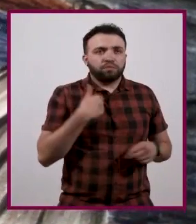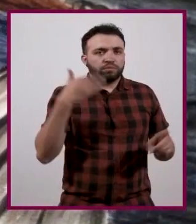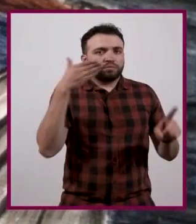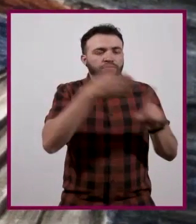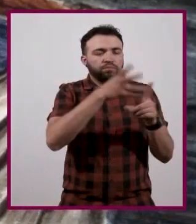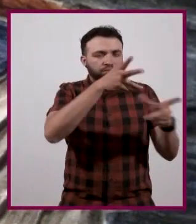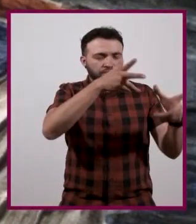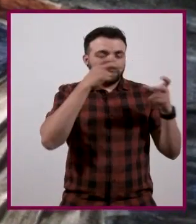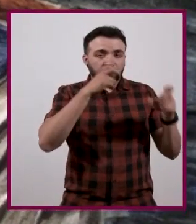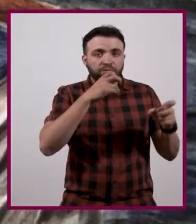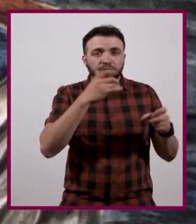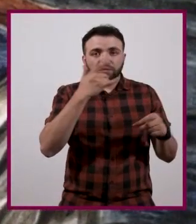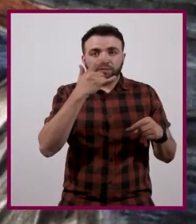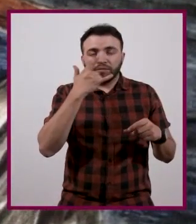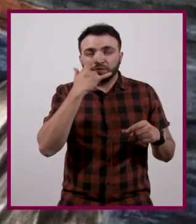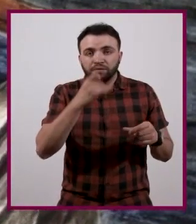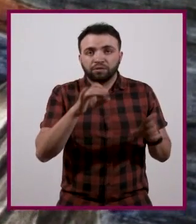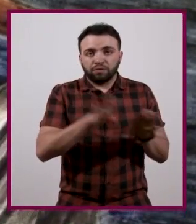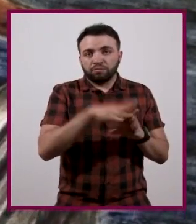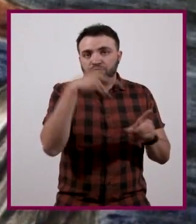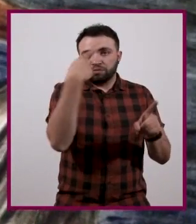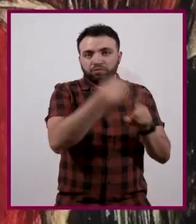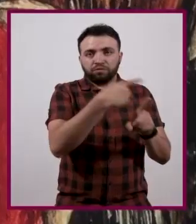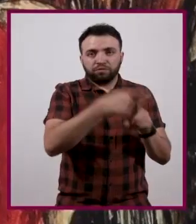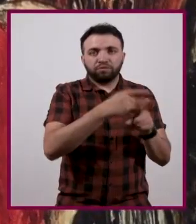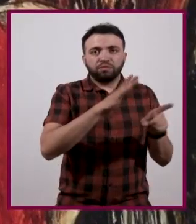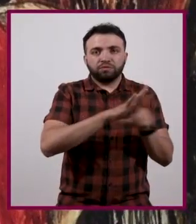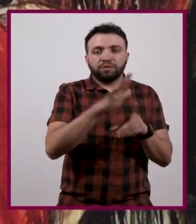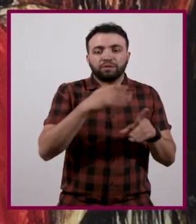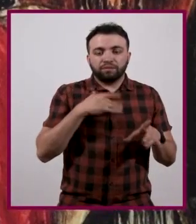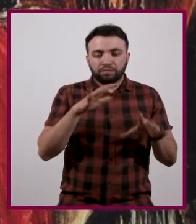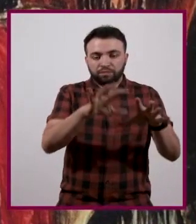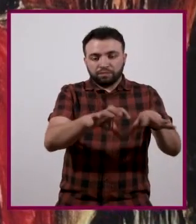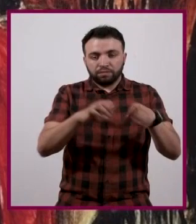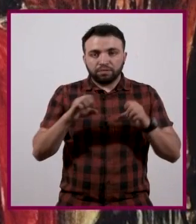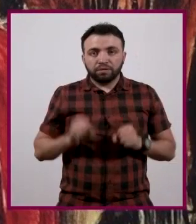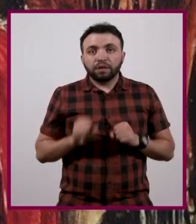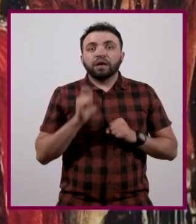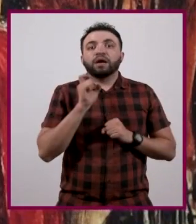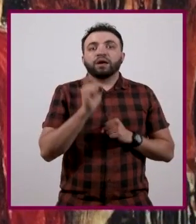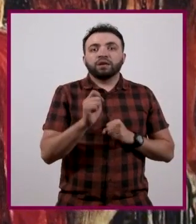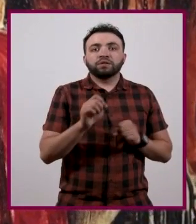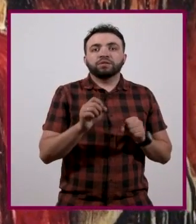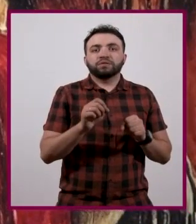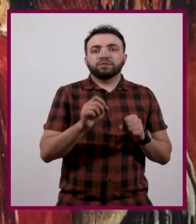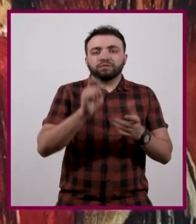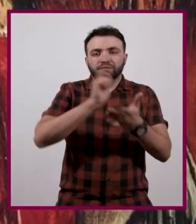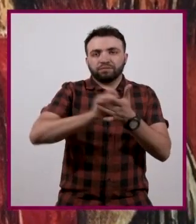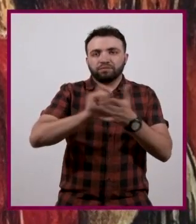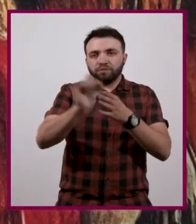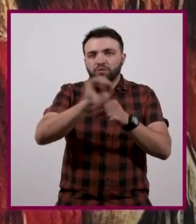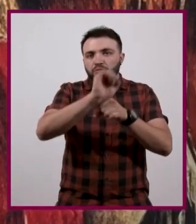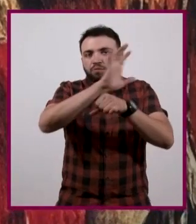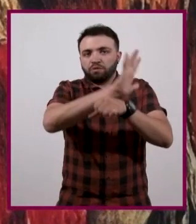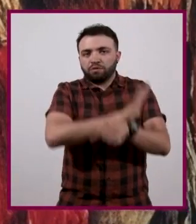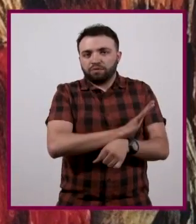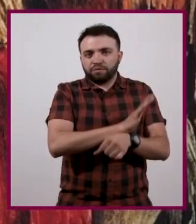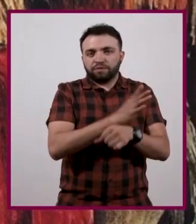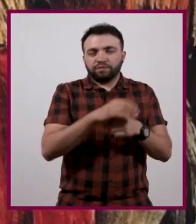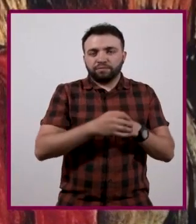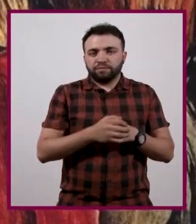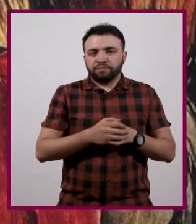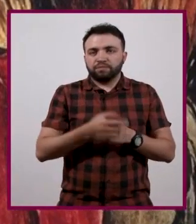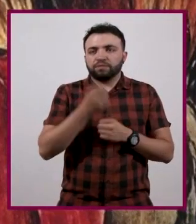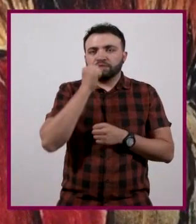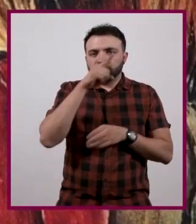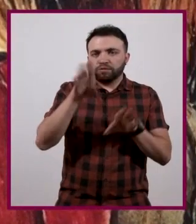los rasgos muy idiosincráticos de Izquierdo, su adopción tan poética de las formas artísticas populares y por su